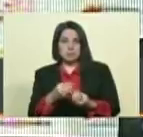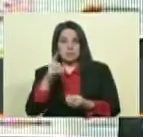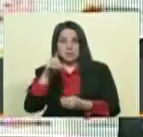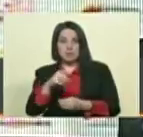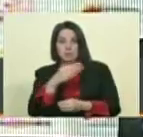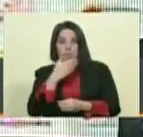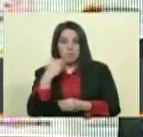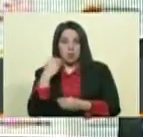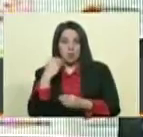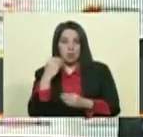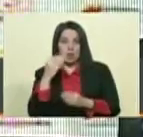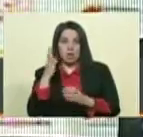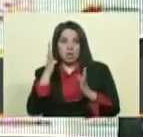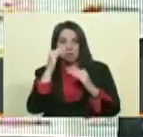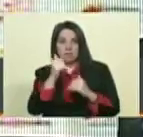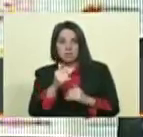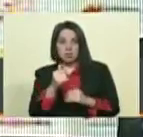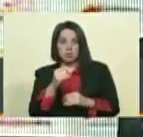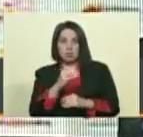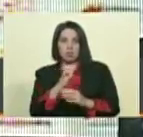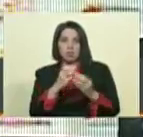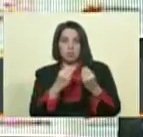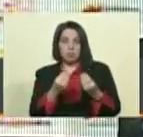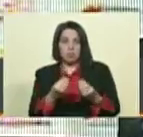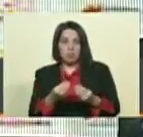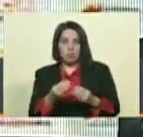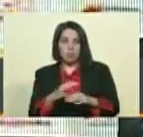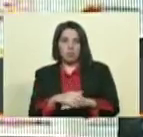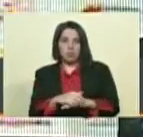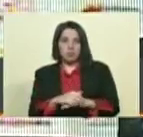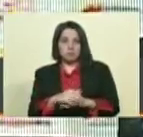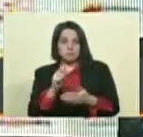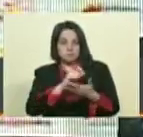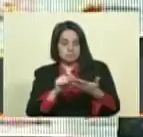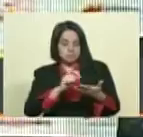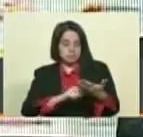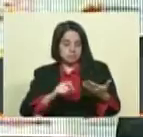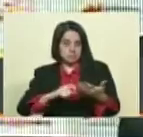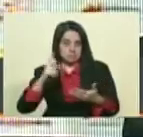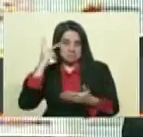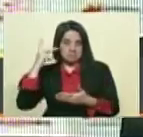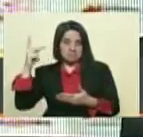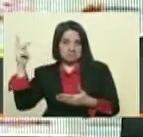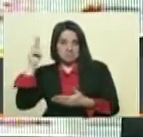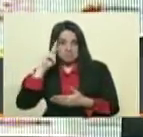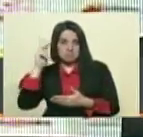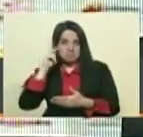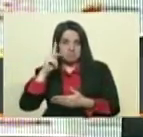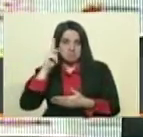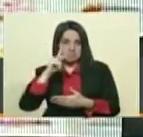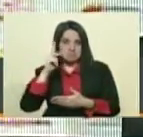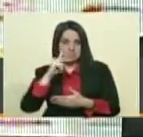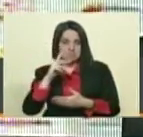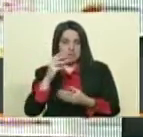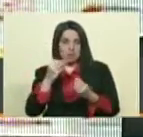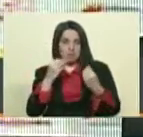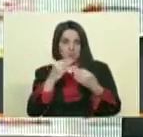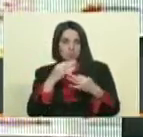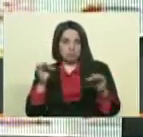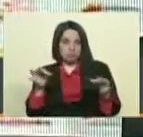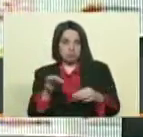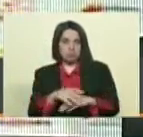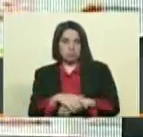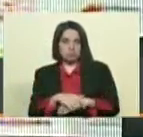la atención, la educación, la calidad de lo que se imparte, la calidad de la pedagogía, la calidad de los maestros, de las